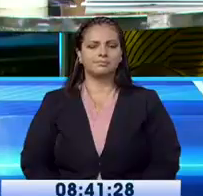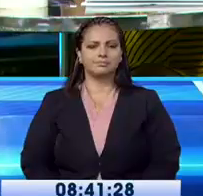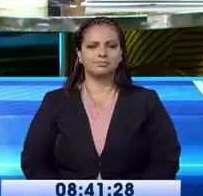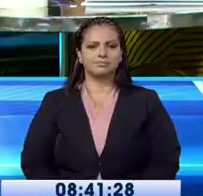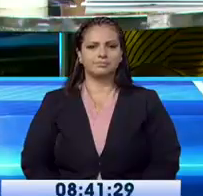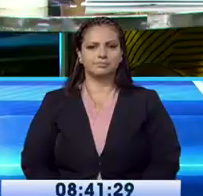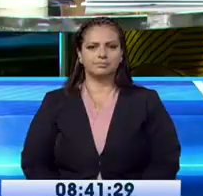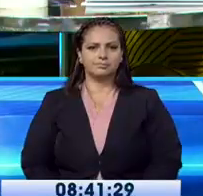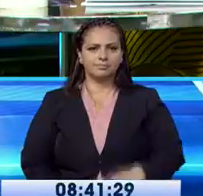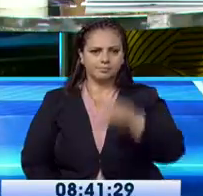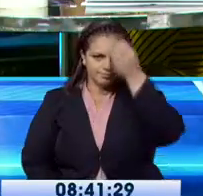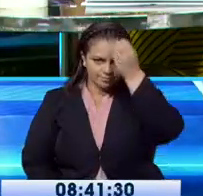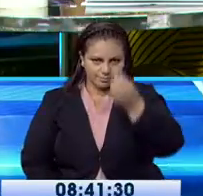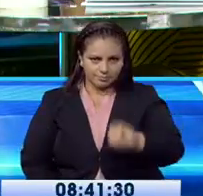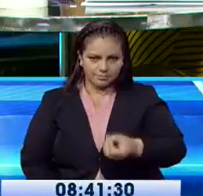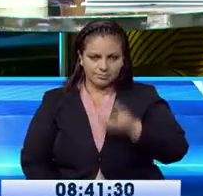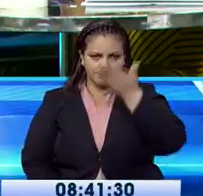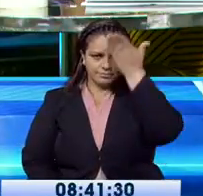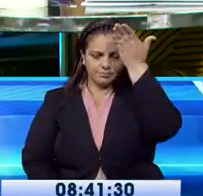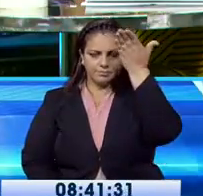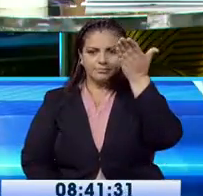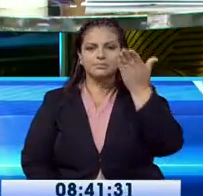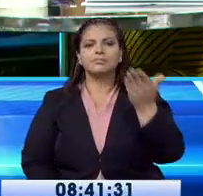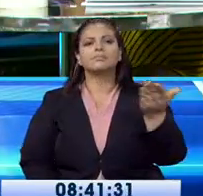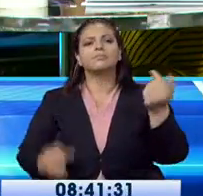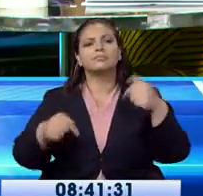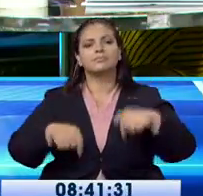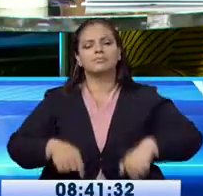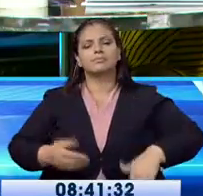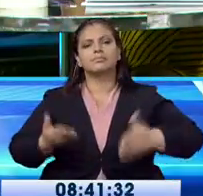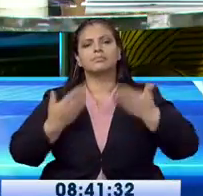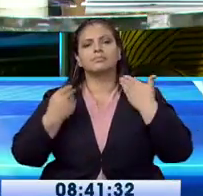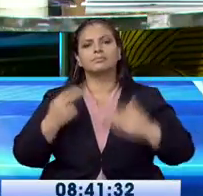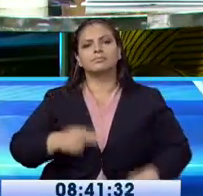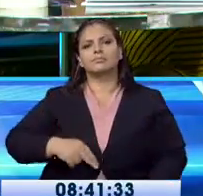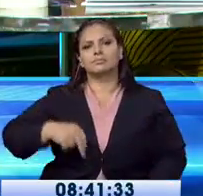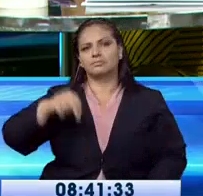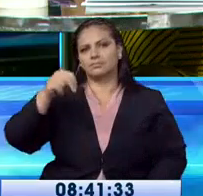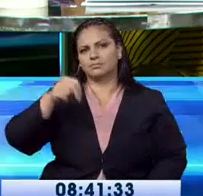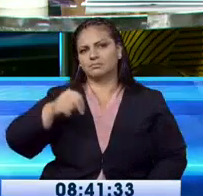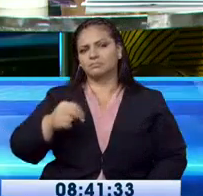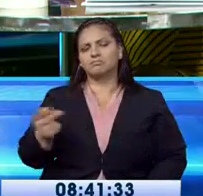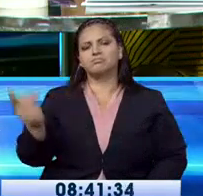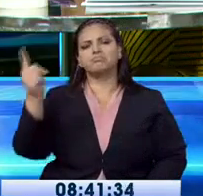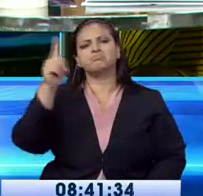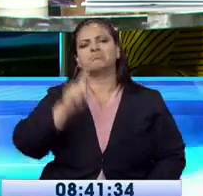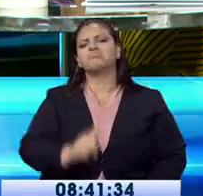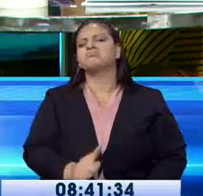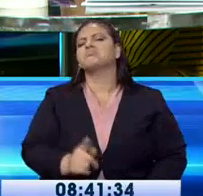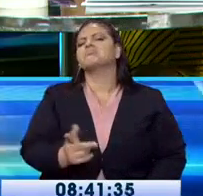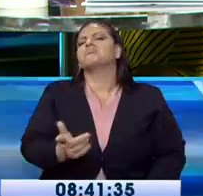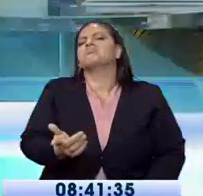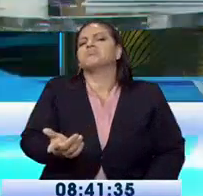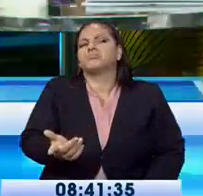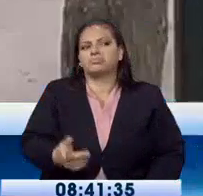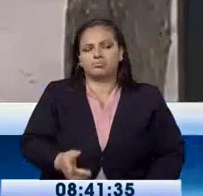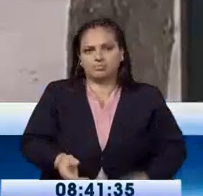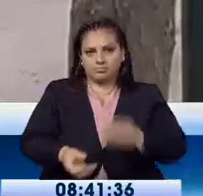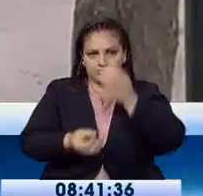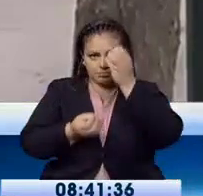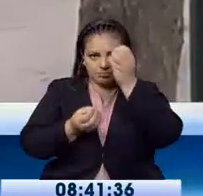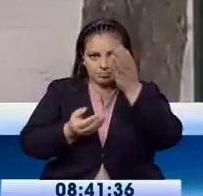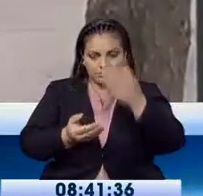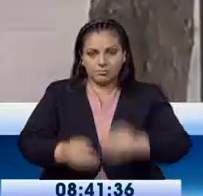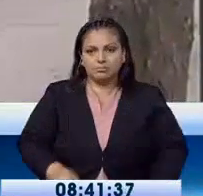buenos días hemos acudido al norte de guayaquil para informarles que varios locales comerciales que se